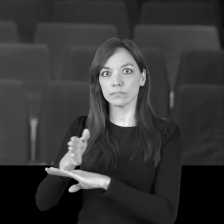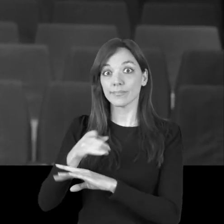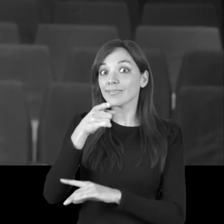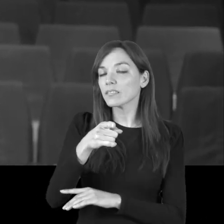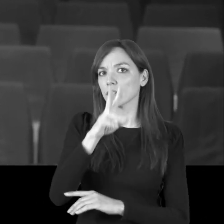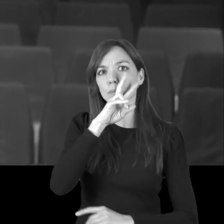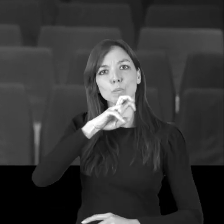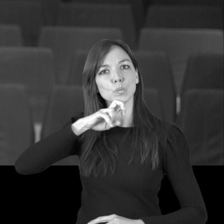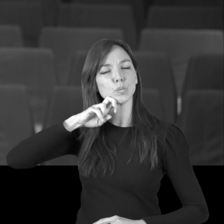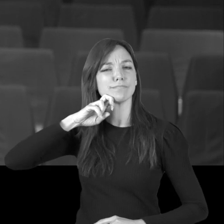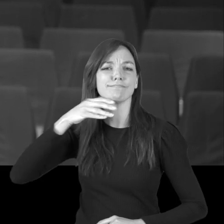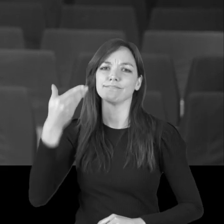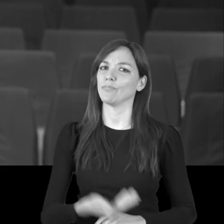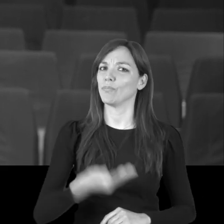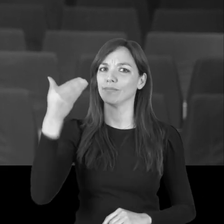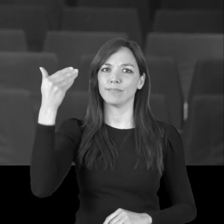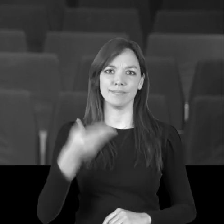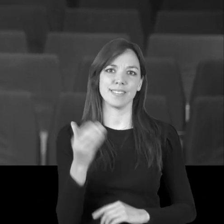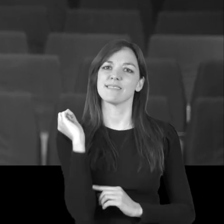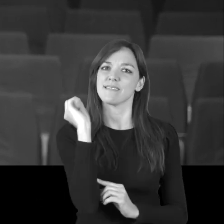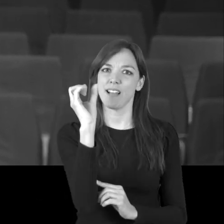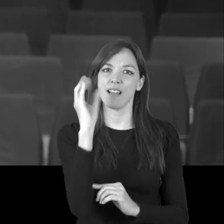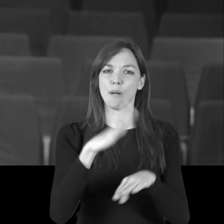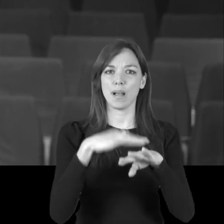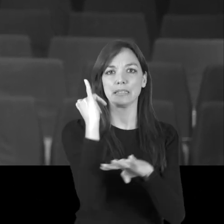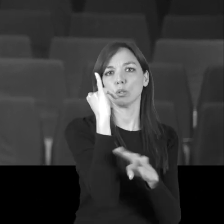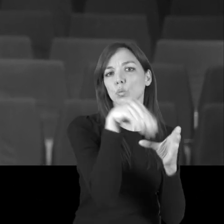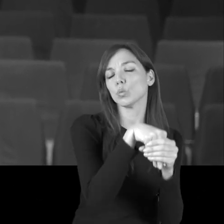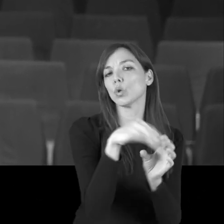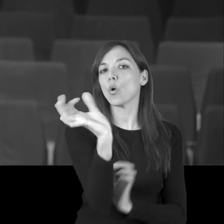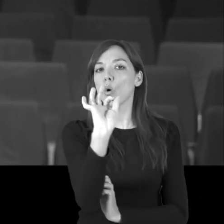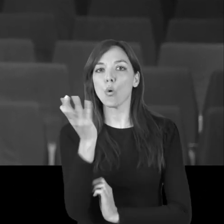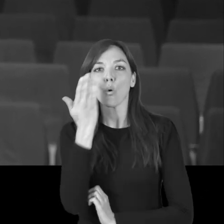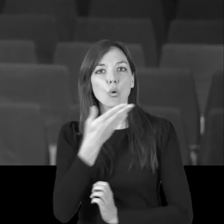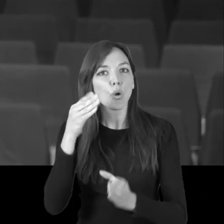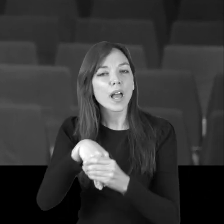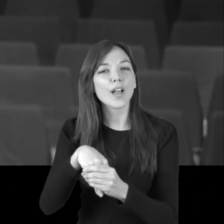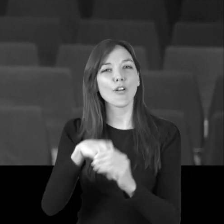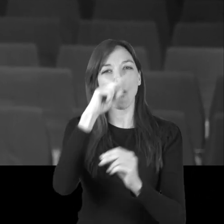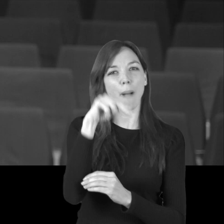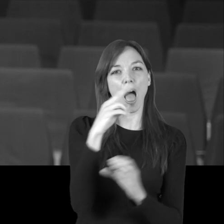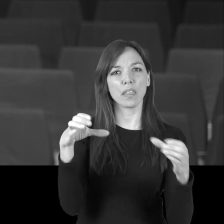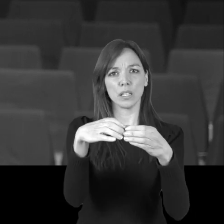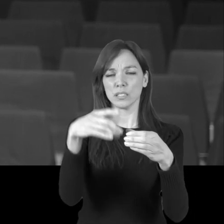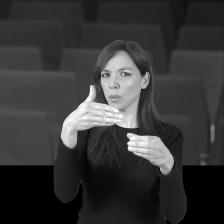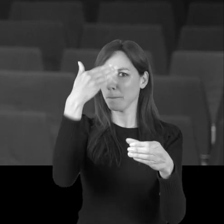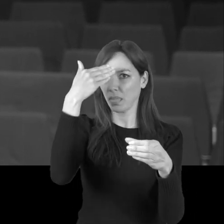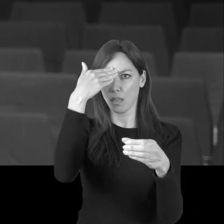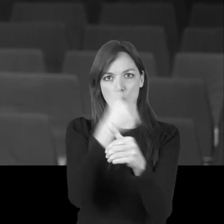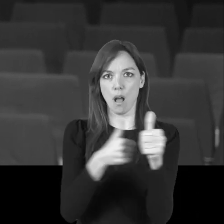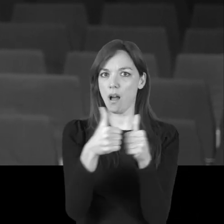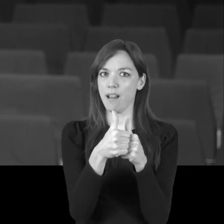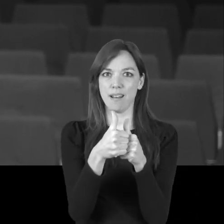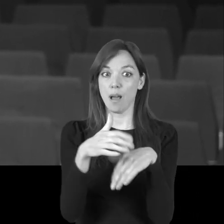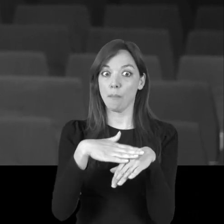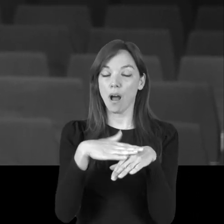es un valor fundamental, la charla tanto a institutos, colegios, padres.